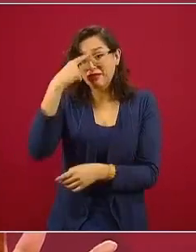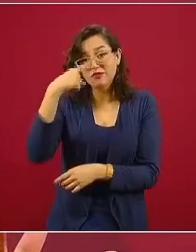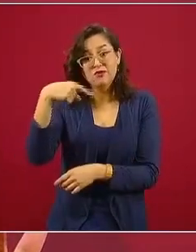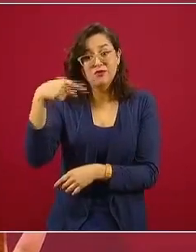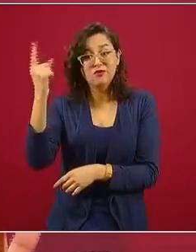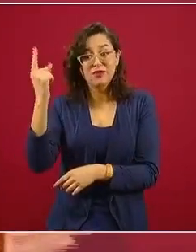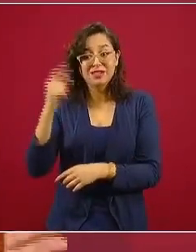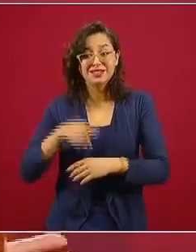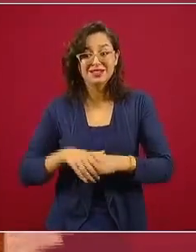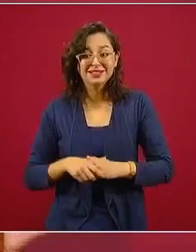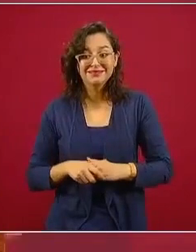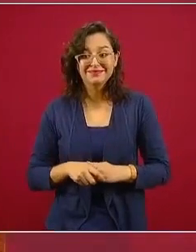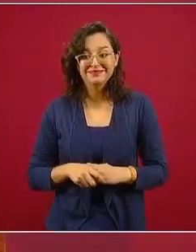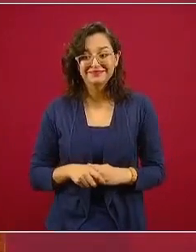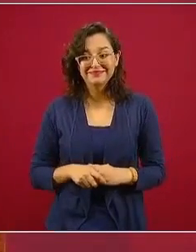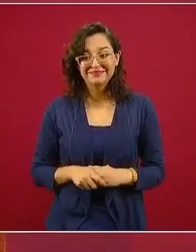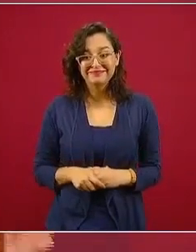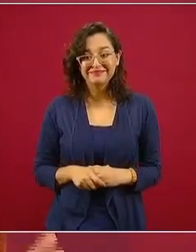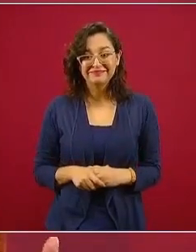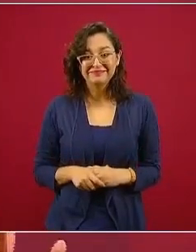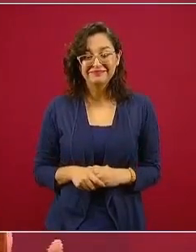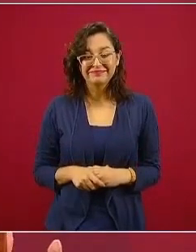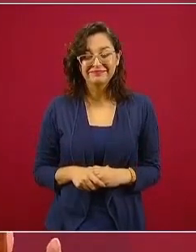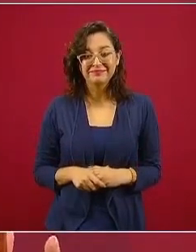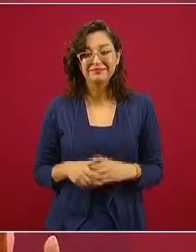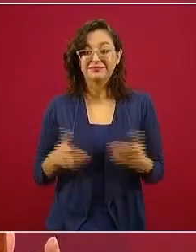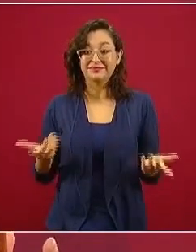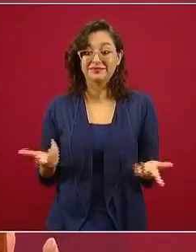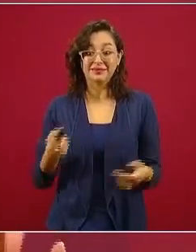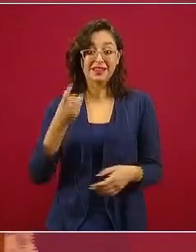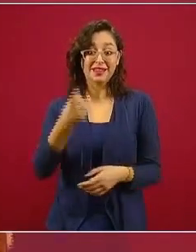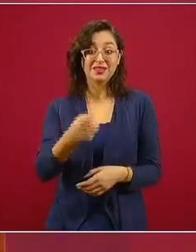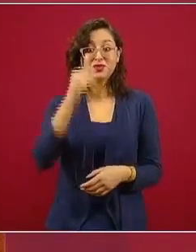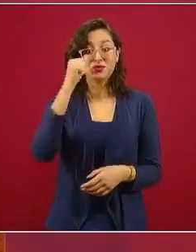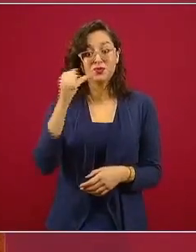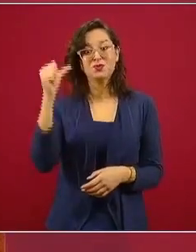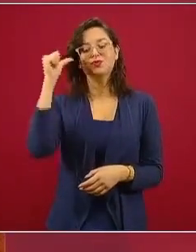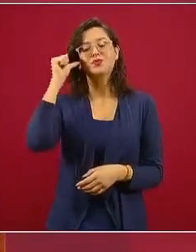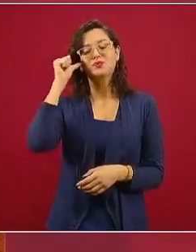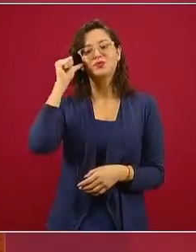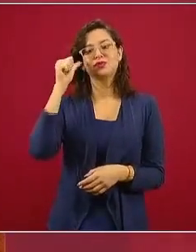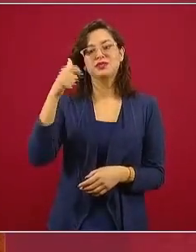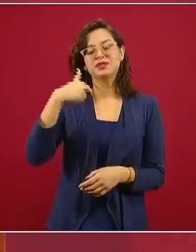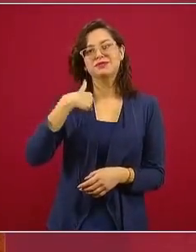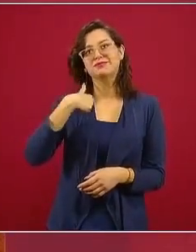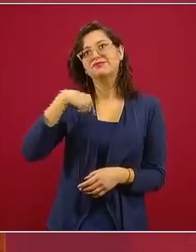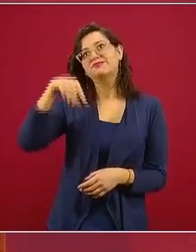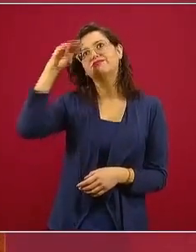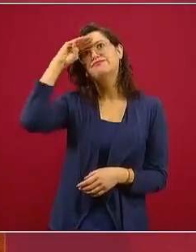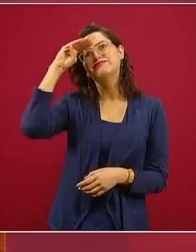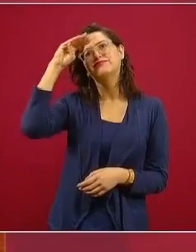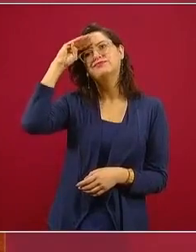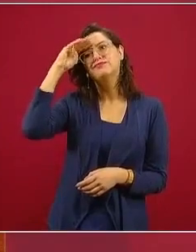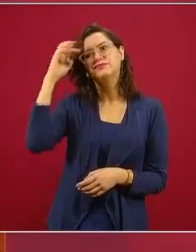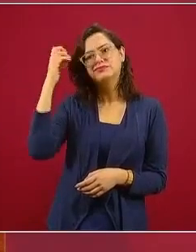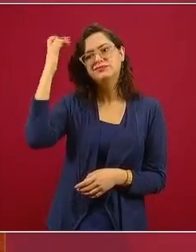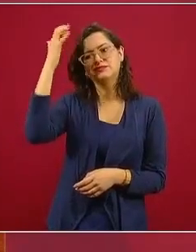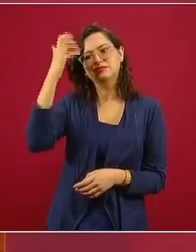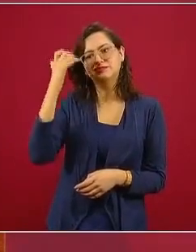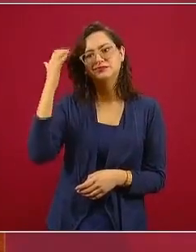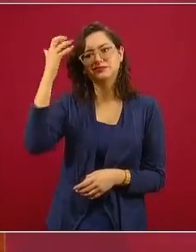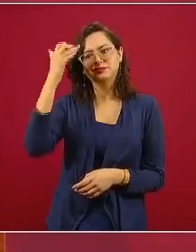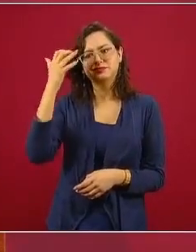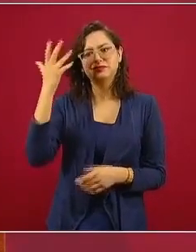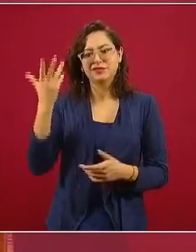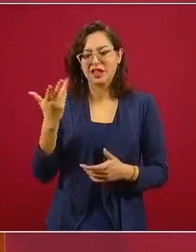Y por eso, digamos, y eso es ayer algo que reflexionaba en una de las entrevistas, es también este